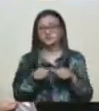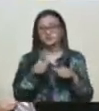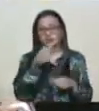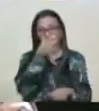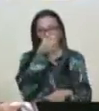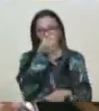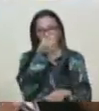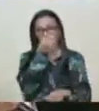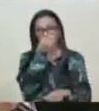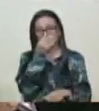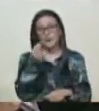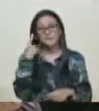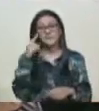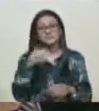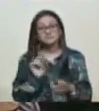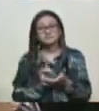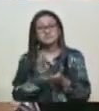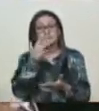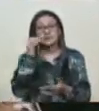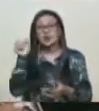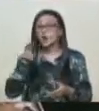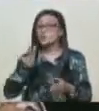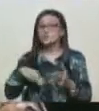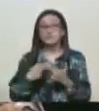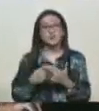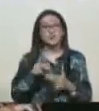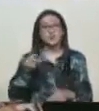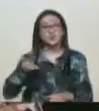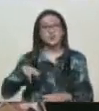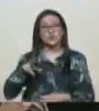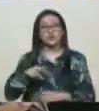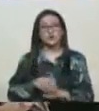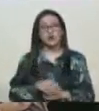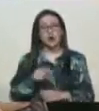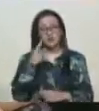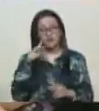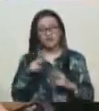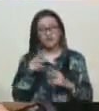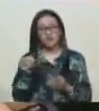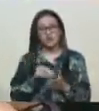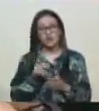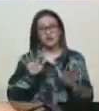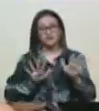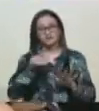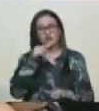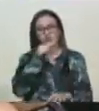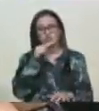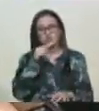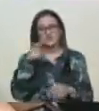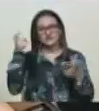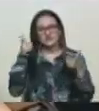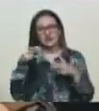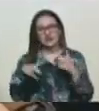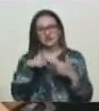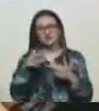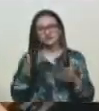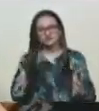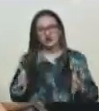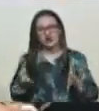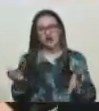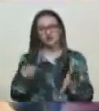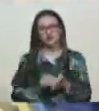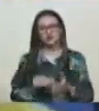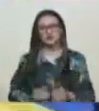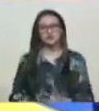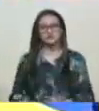Creen que sí van a salir de Nicolás y no van a salir de Nicolás de esa manera. Nosotros nos vemos el 15 de octubre que el chavismo y la revolución le va a dar otra lección a la derecha